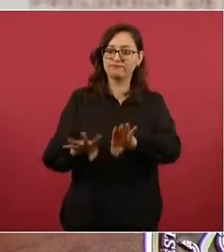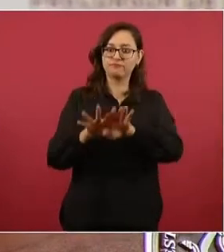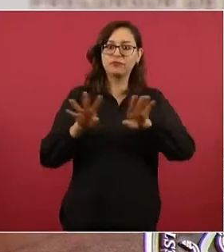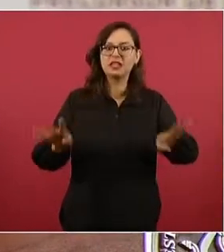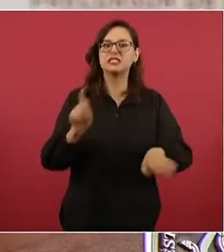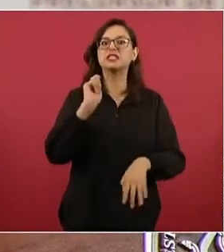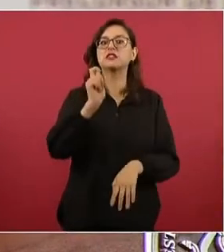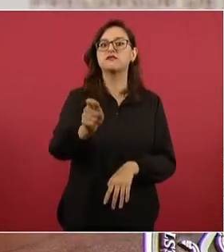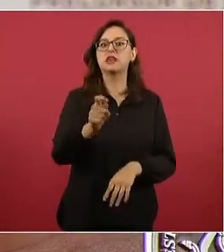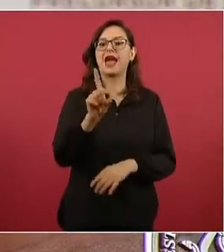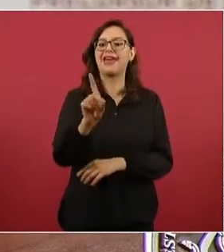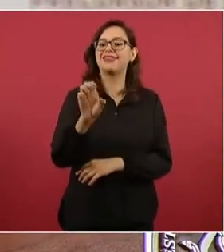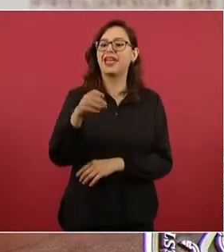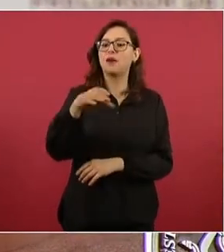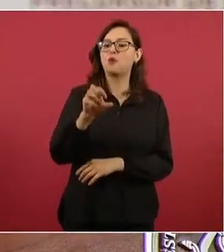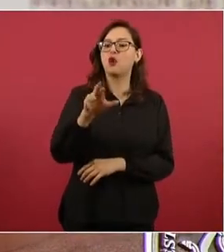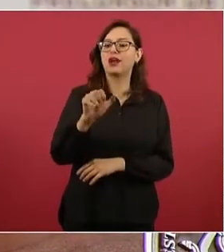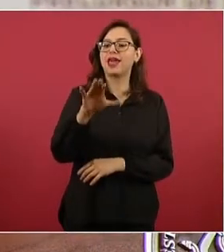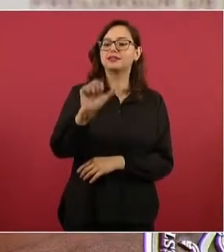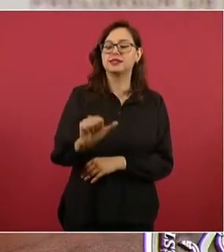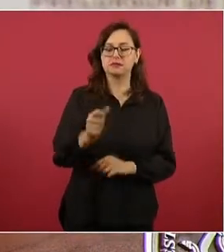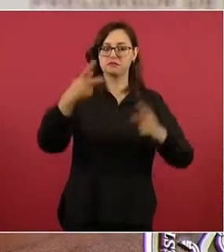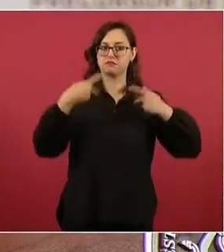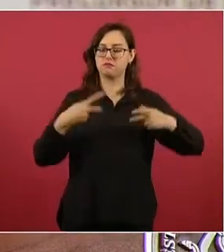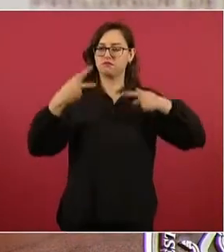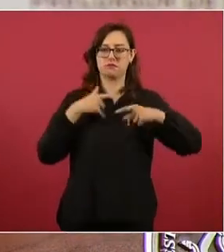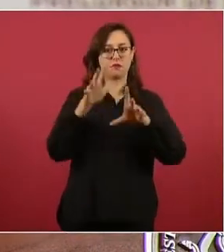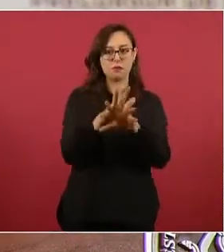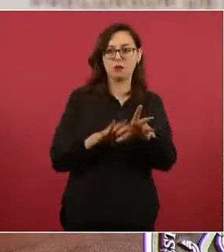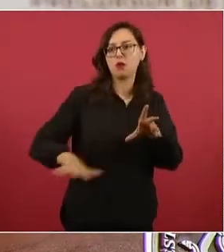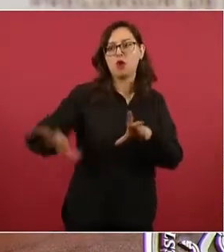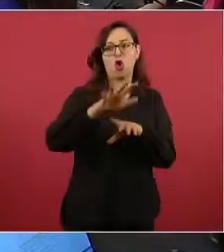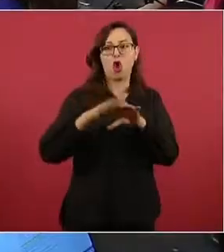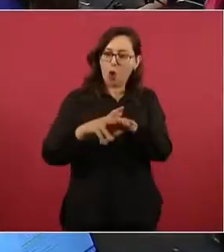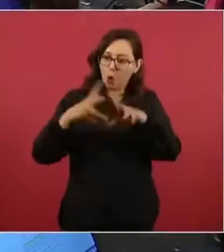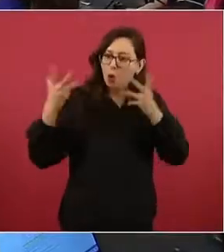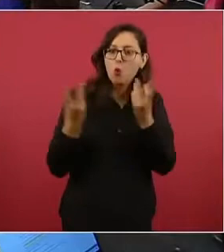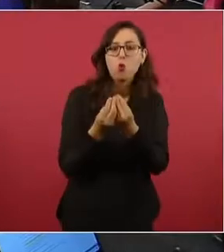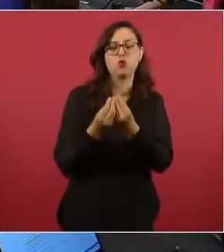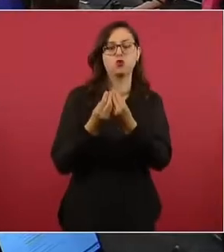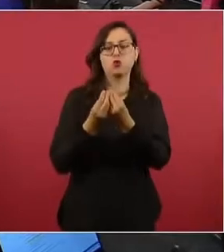pueblo. Entonces, que